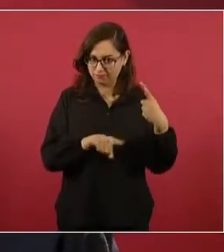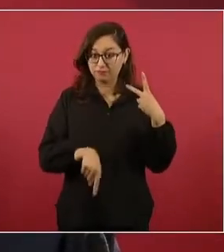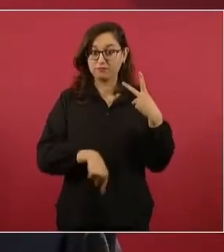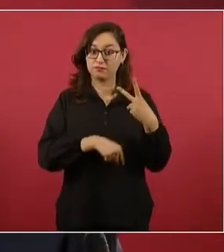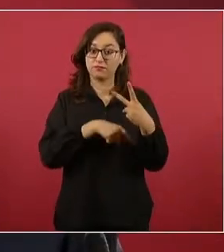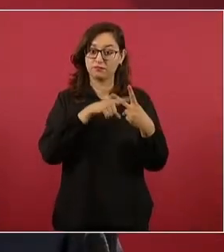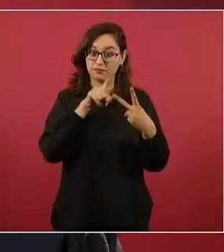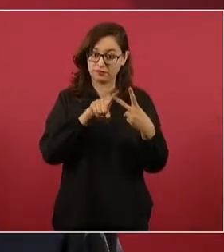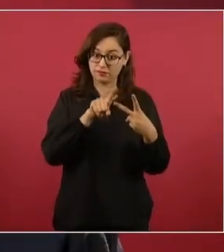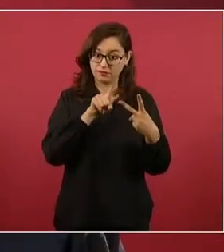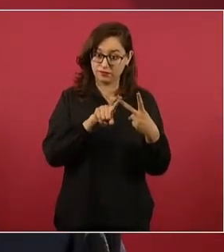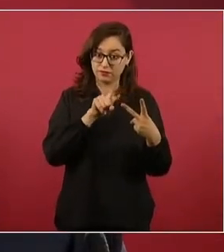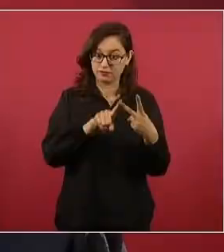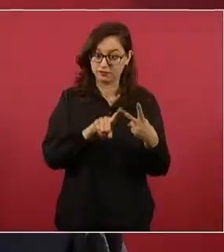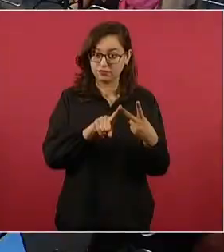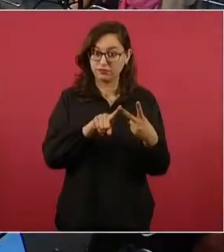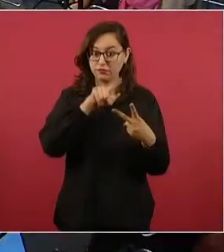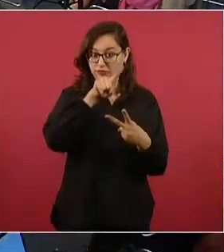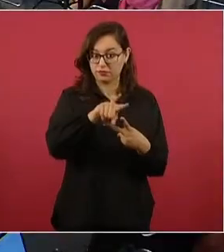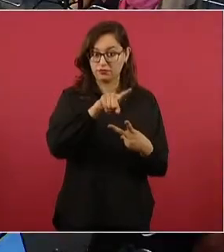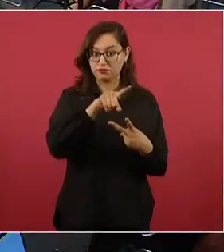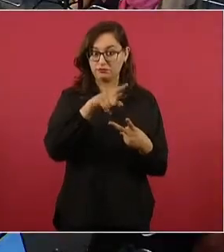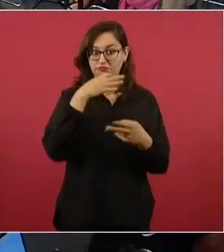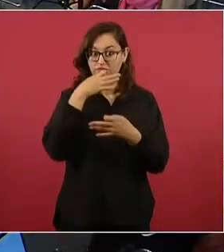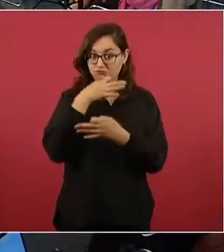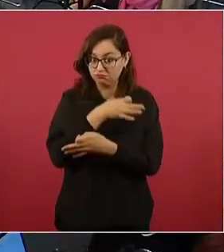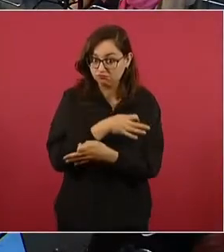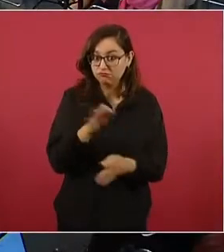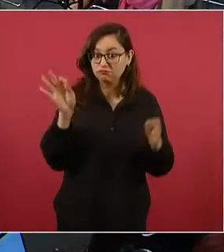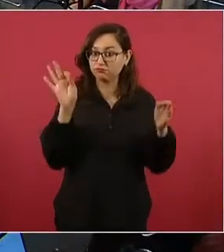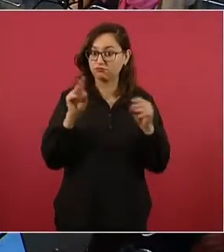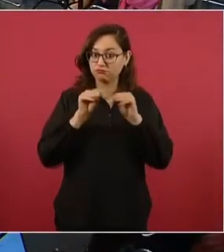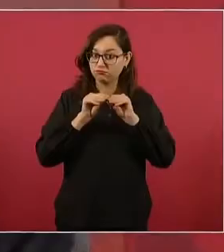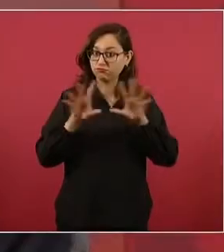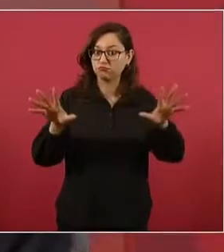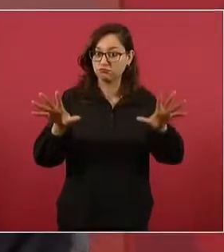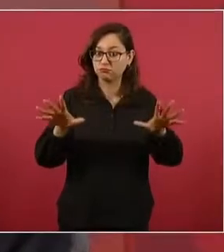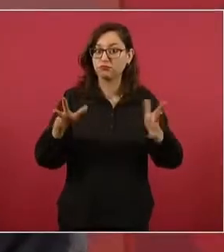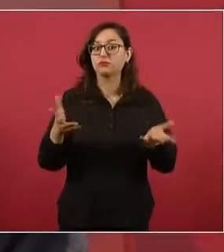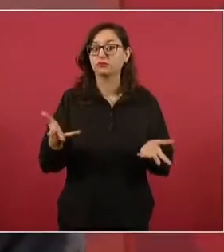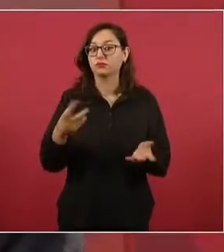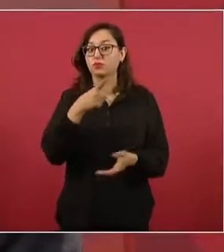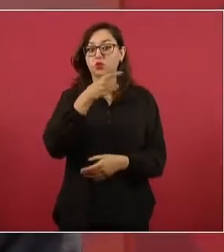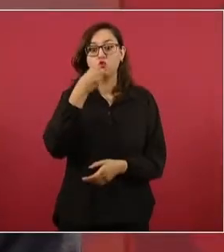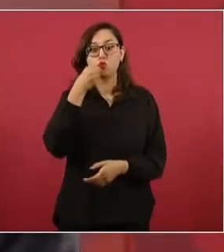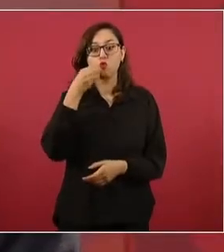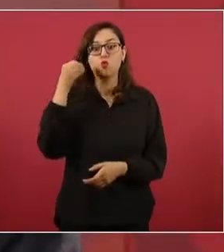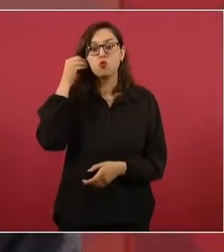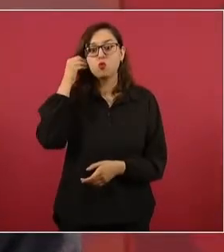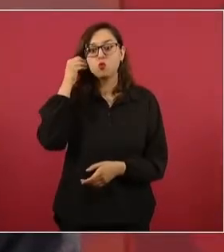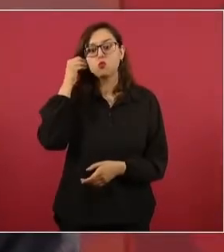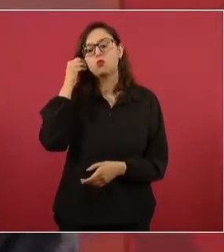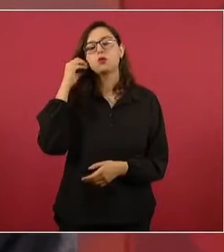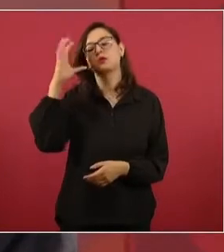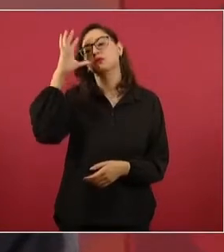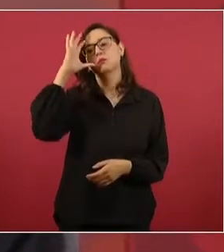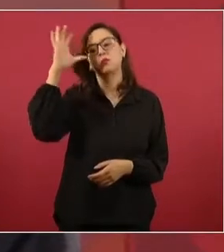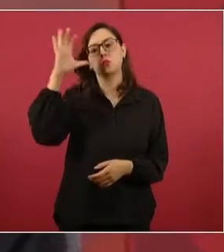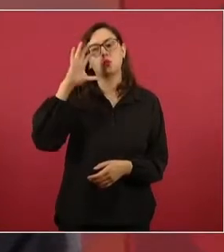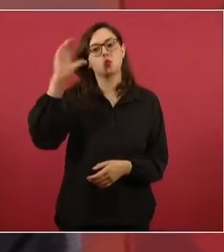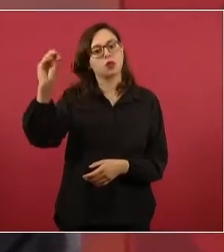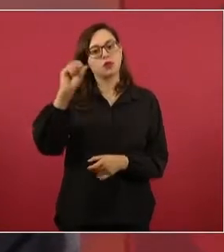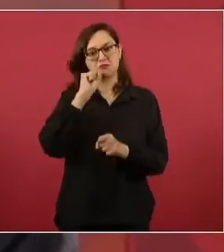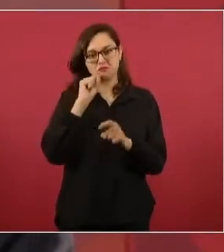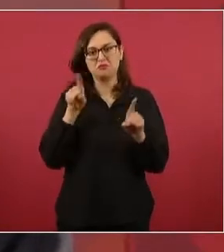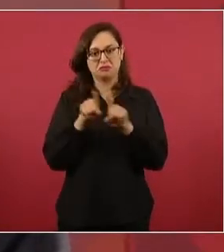la hayan tergiversado los medios, de el obispo de Morelos, en el mismo